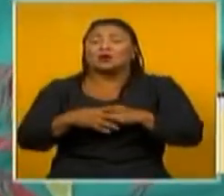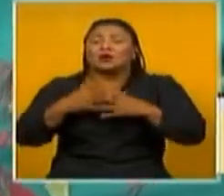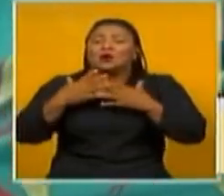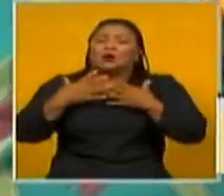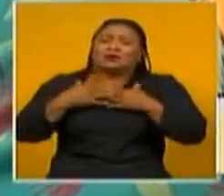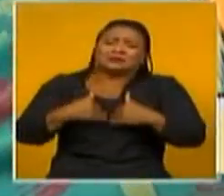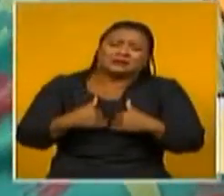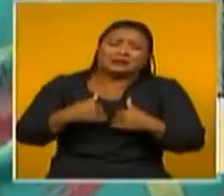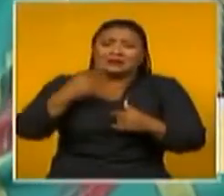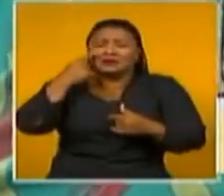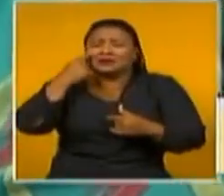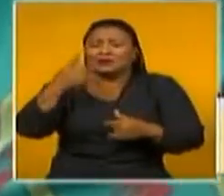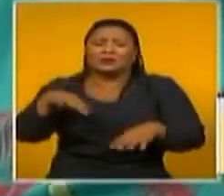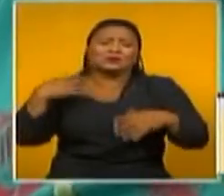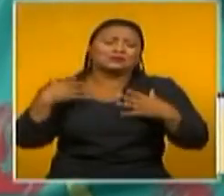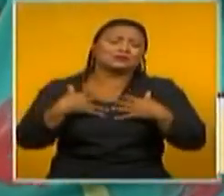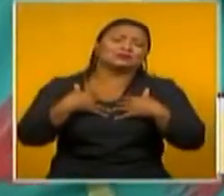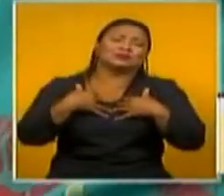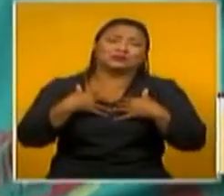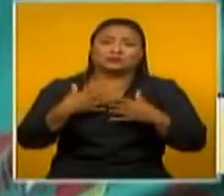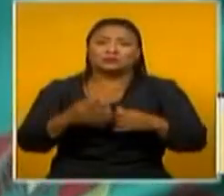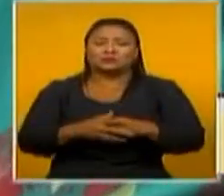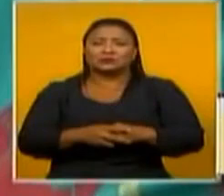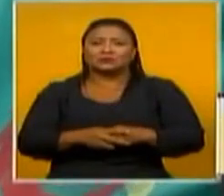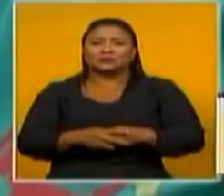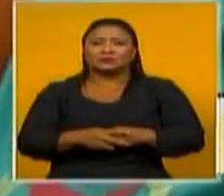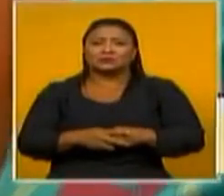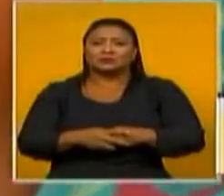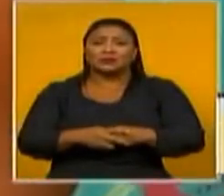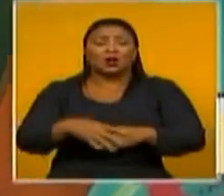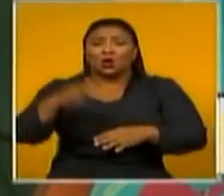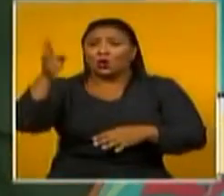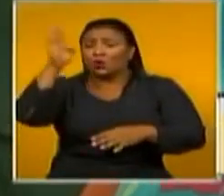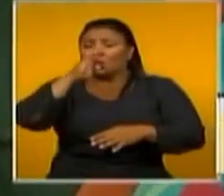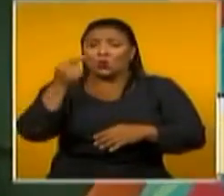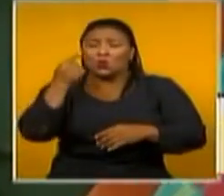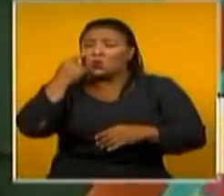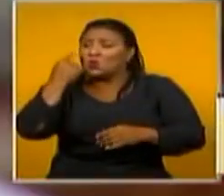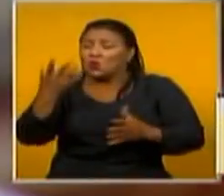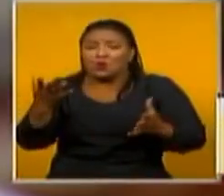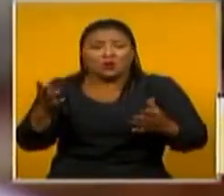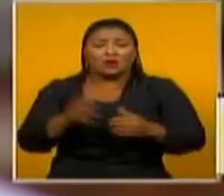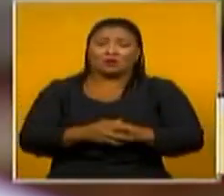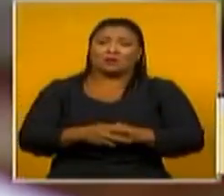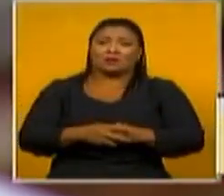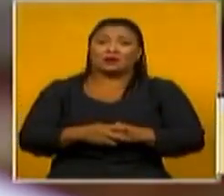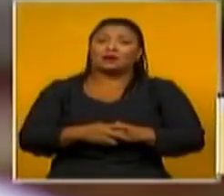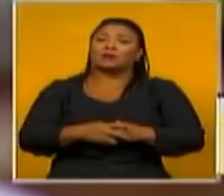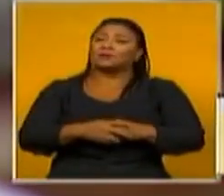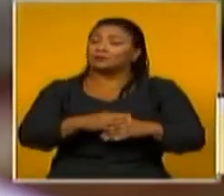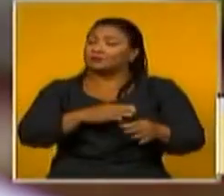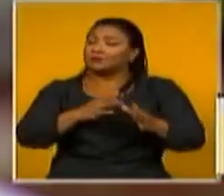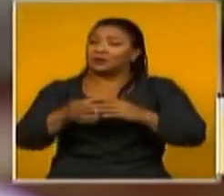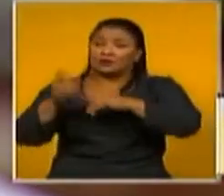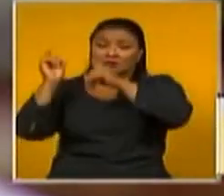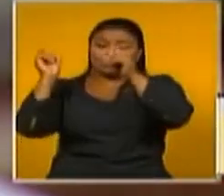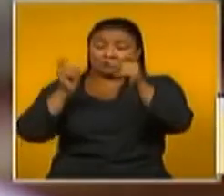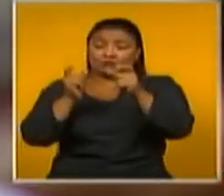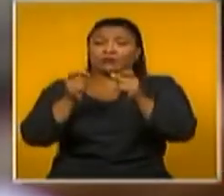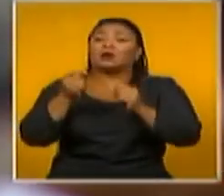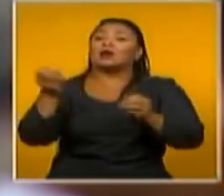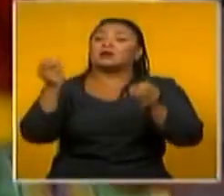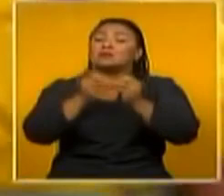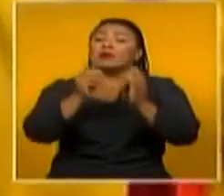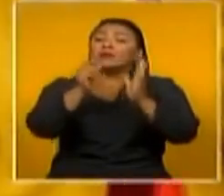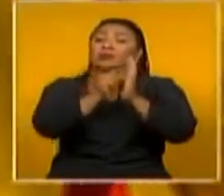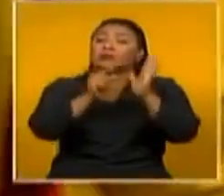desmayar ya porque de ver eso ahí. Claro, nunca en mi vida había visto eso yo. Y aunque el fiscal del caso no quiso dar mayores detalles